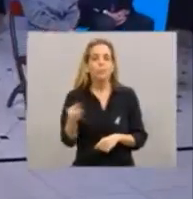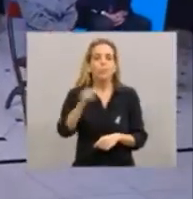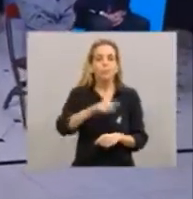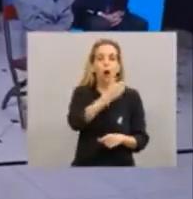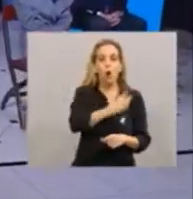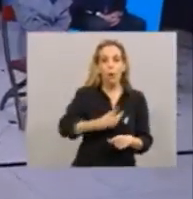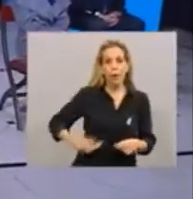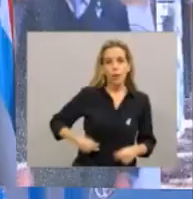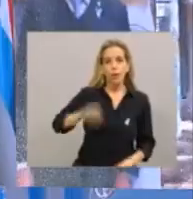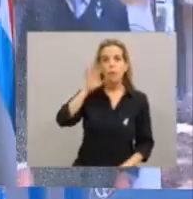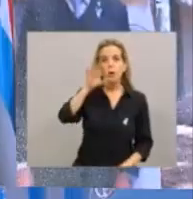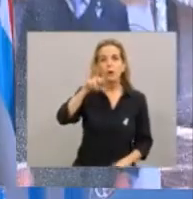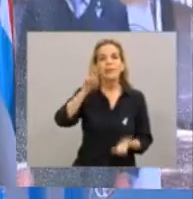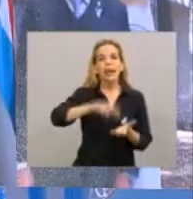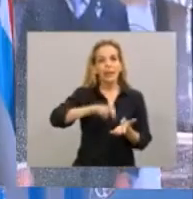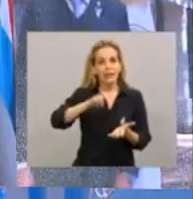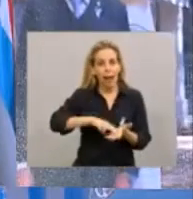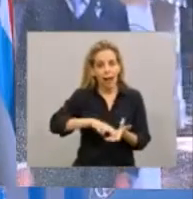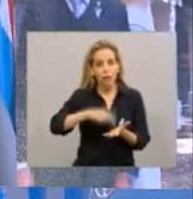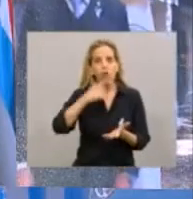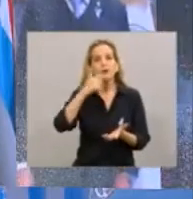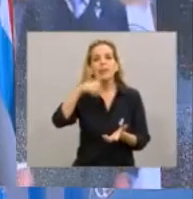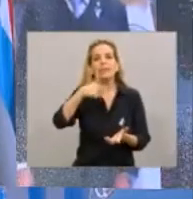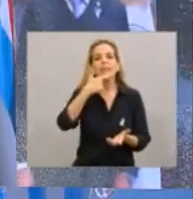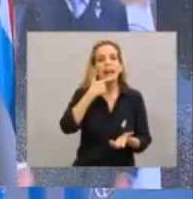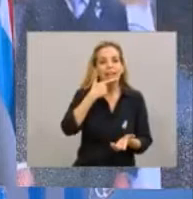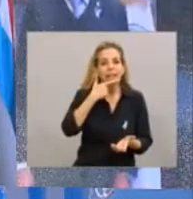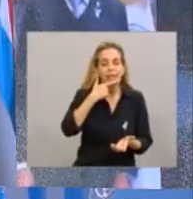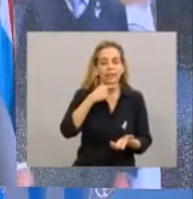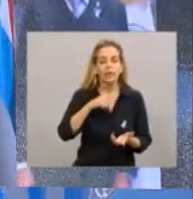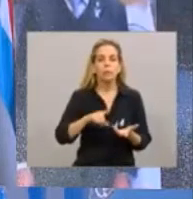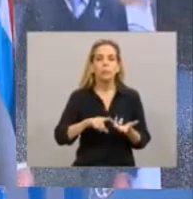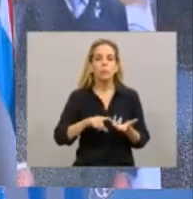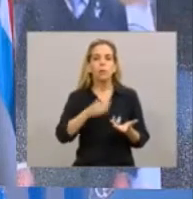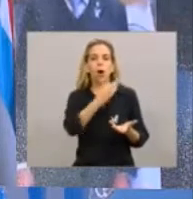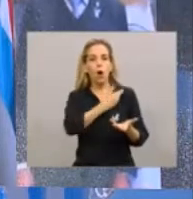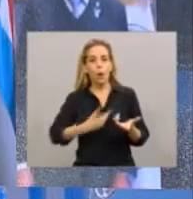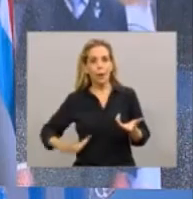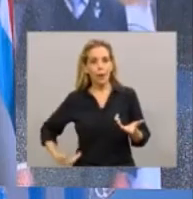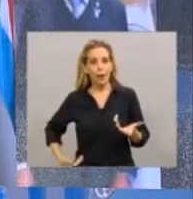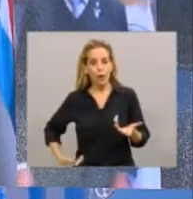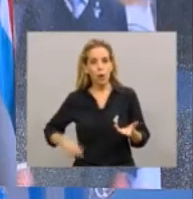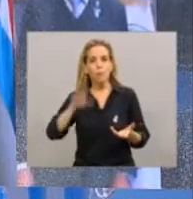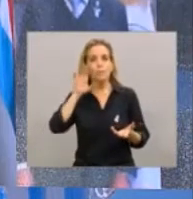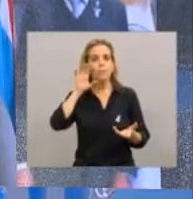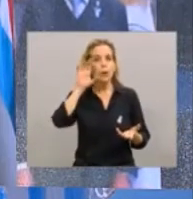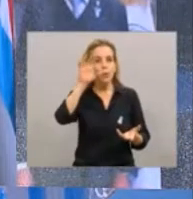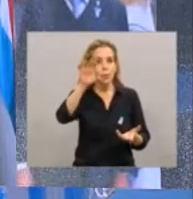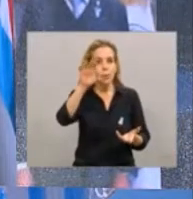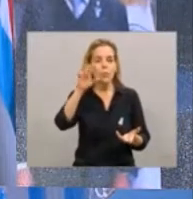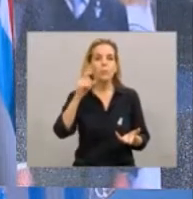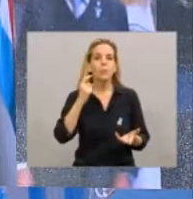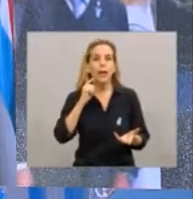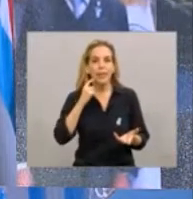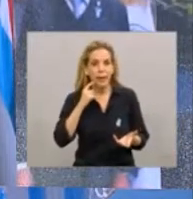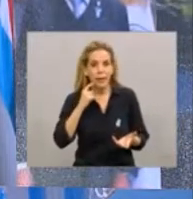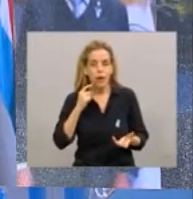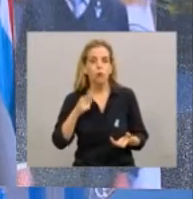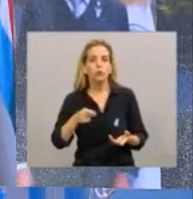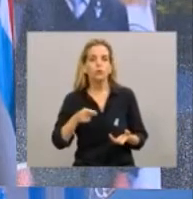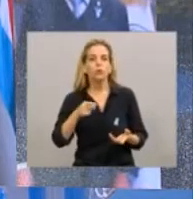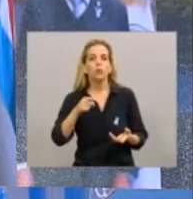de salta gustavo sans aquí está el gobernador de entre ríos gustavo